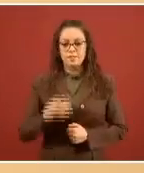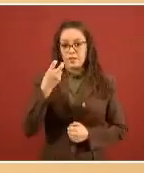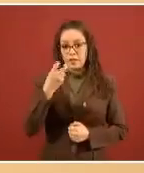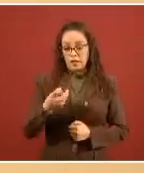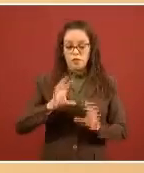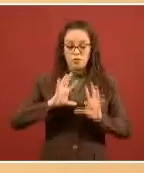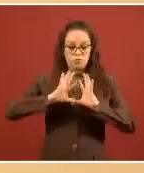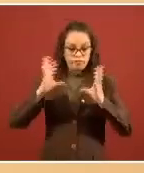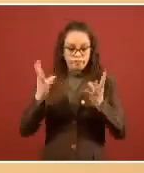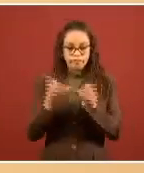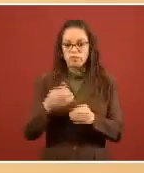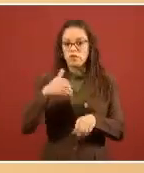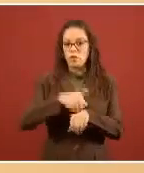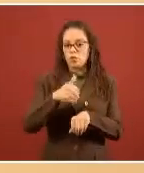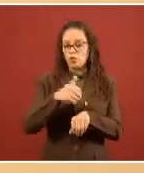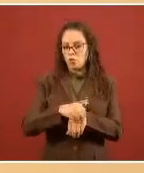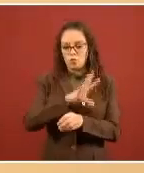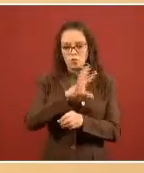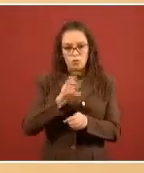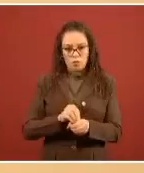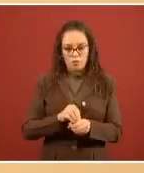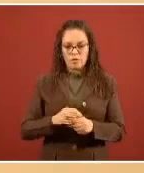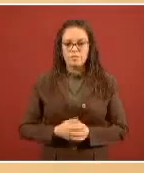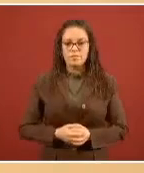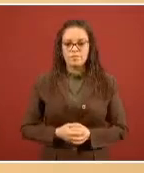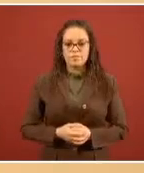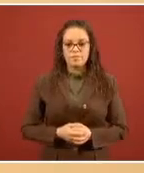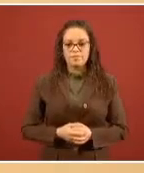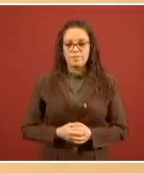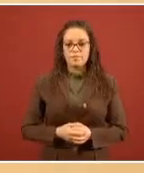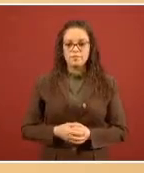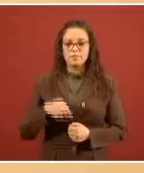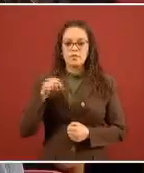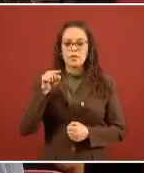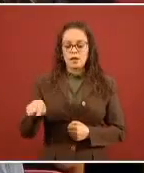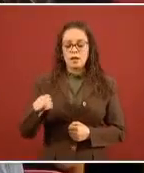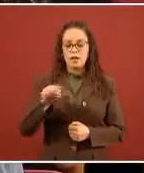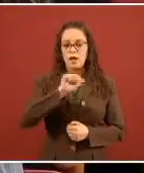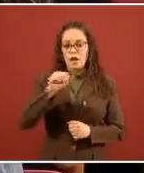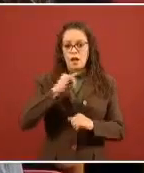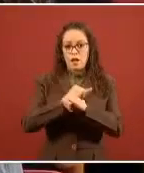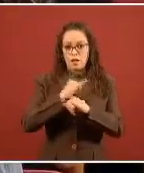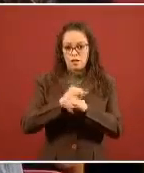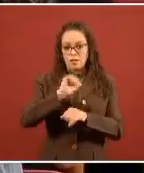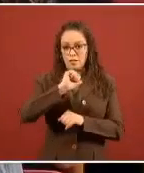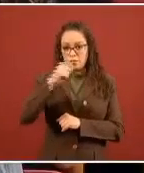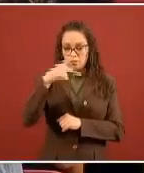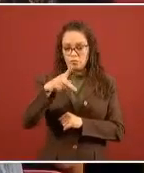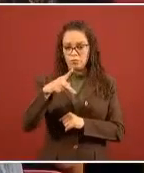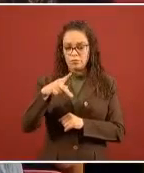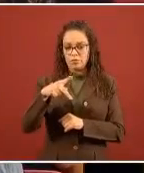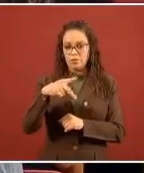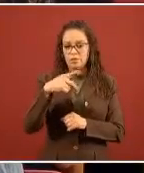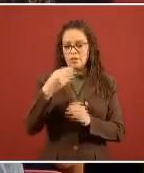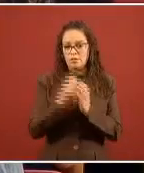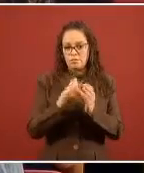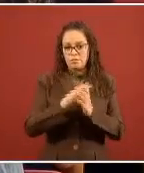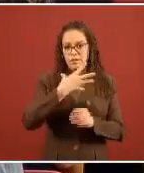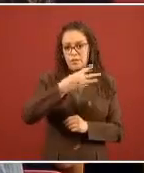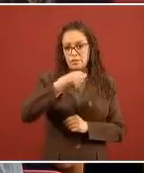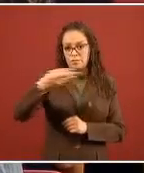total de casos. Van a estar encontrando los dos mapas en la página de la Dirección General de Epidemiología para que puedan tener ambos datos,